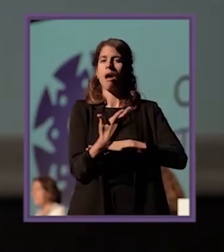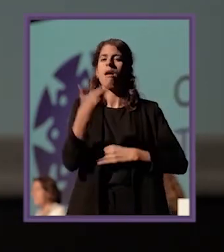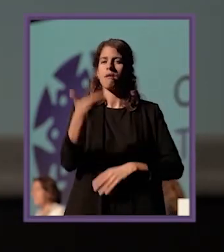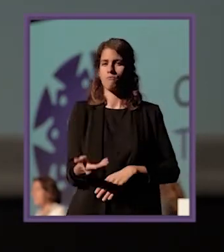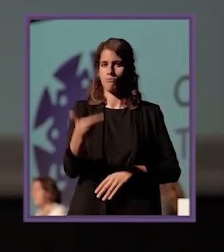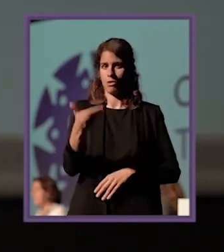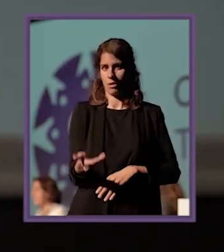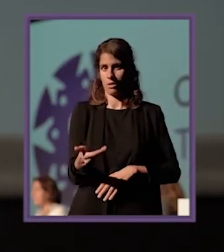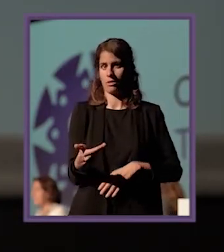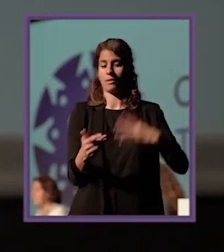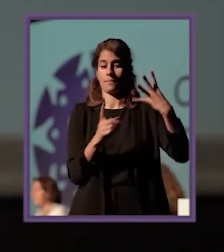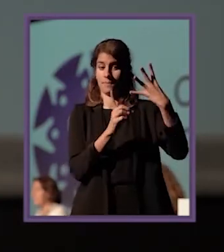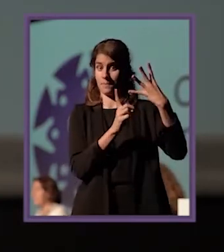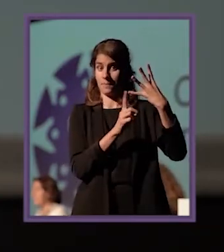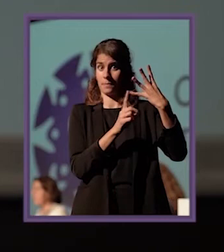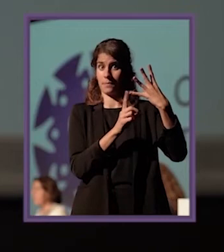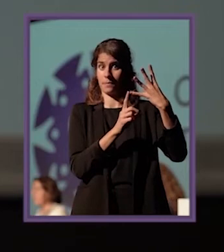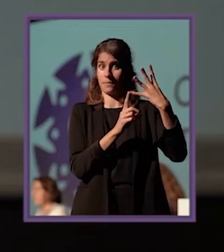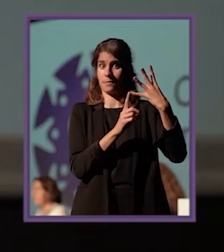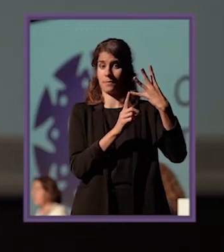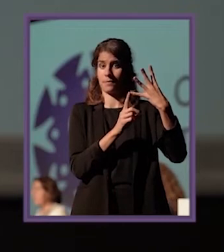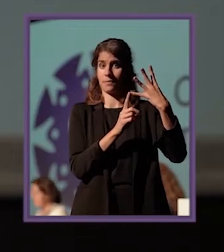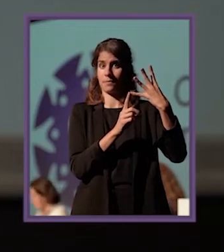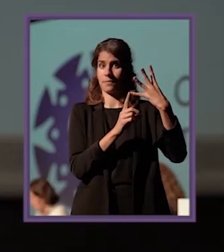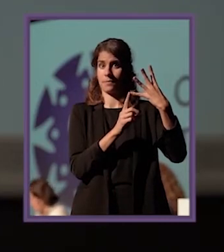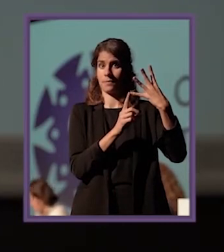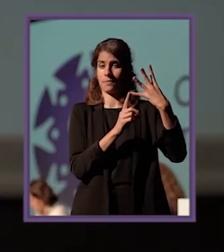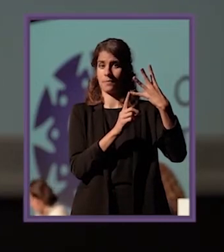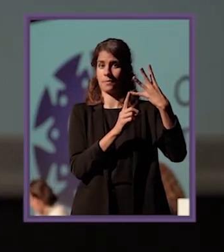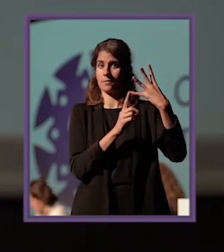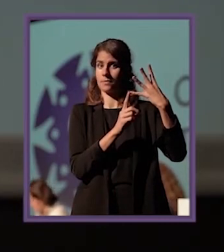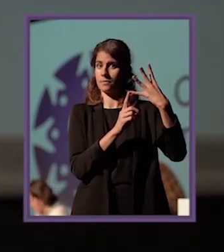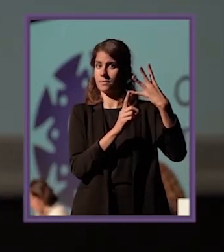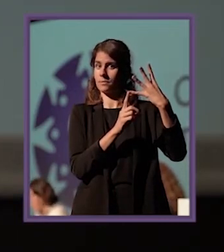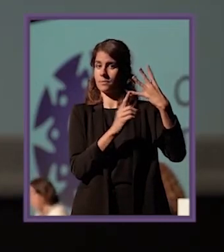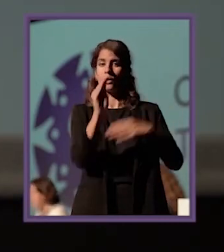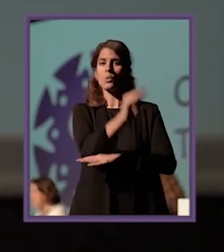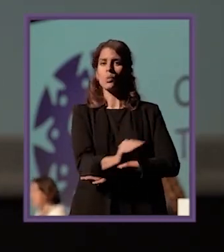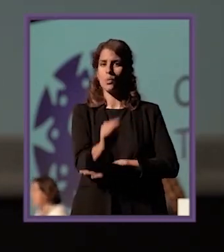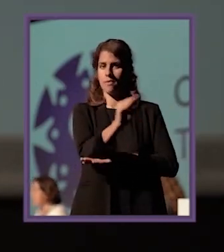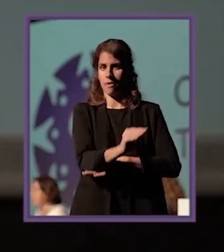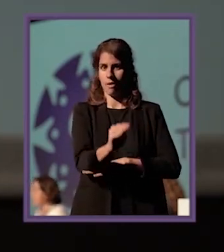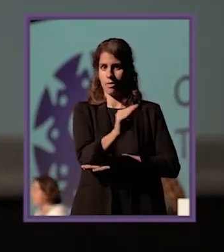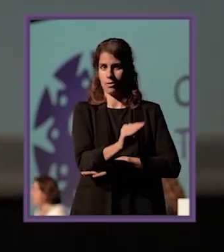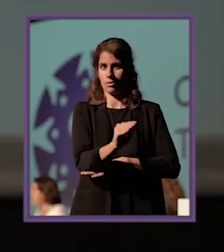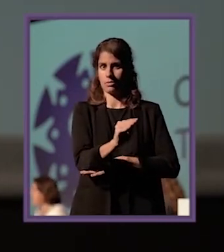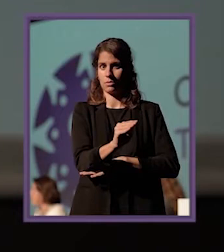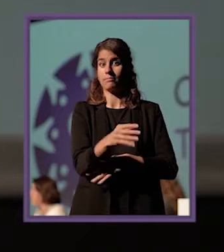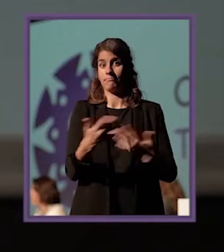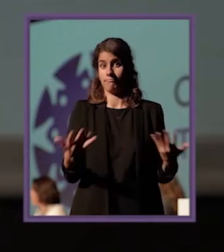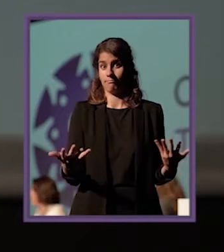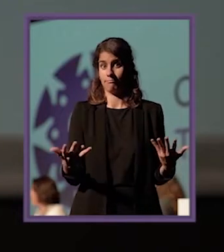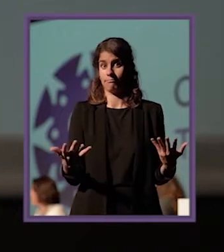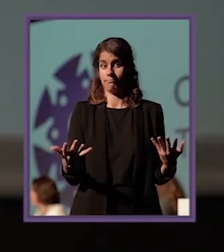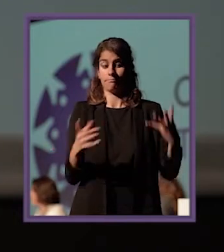estado del bienestar basado en lo social, basado en los cuidados, y en eso